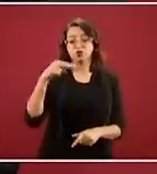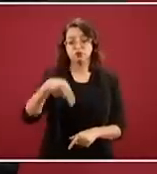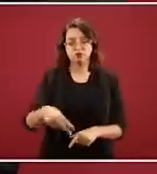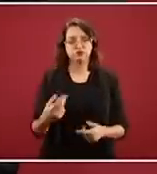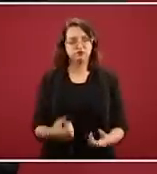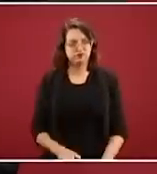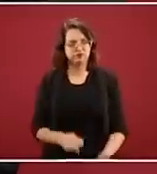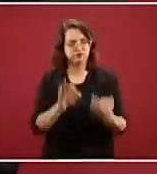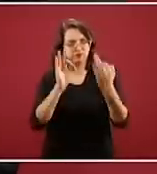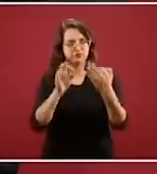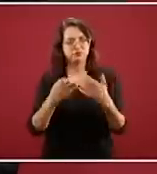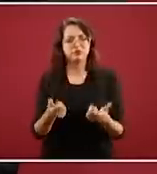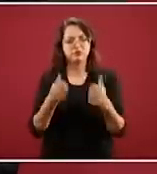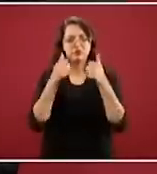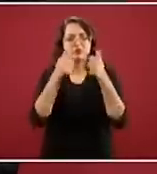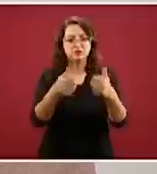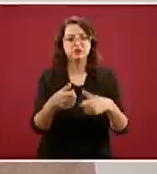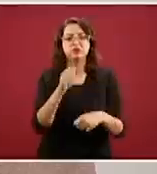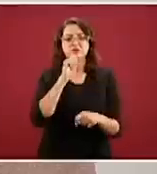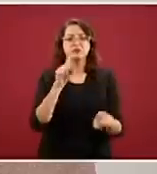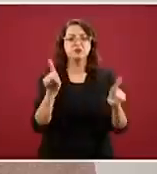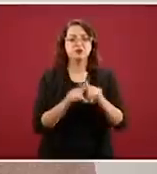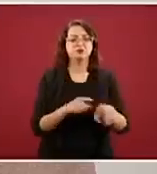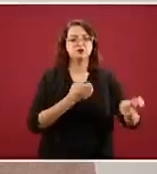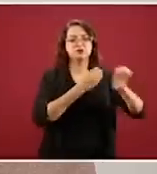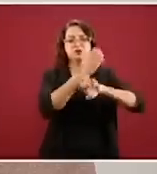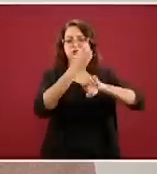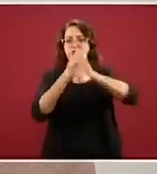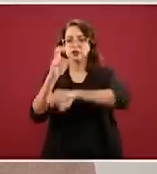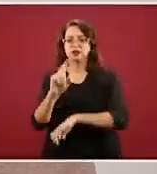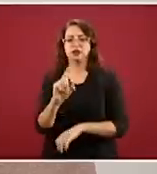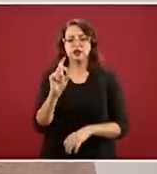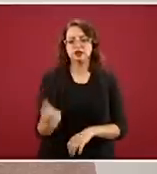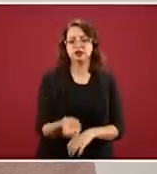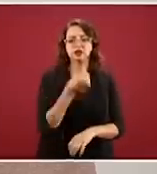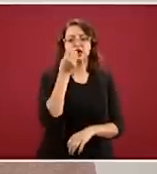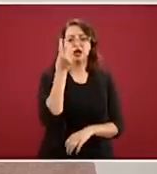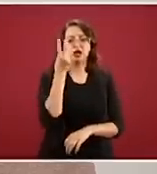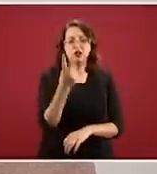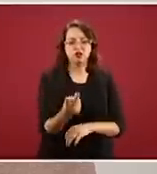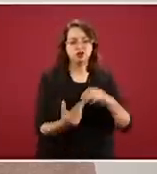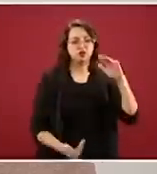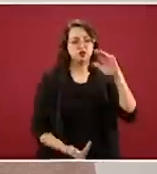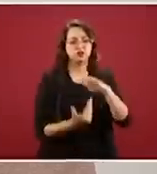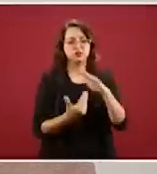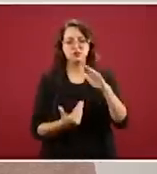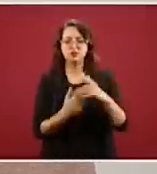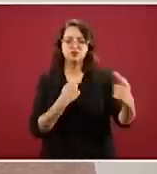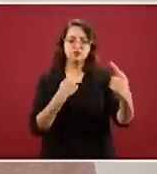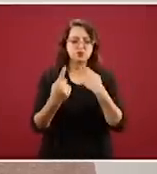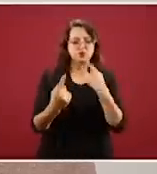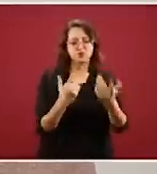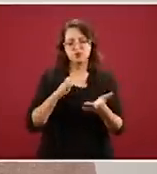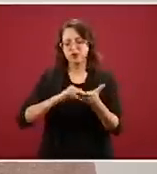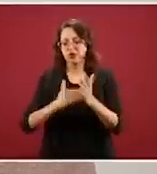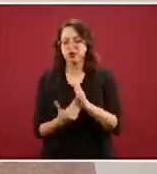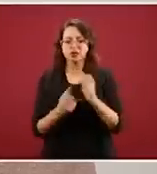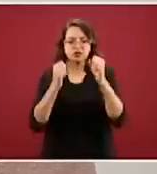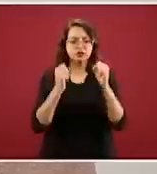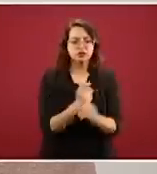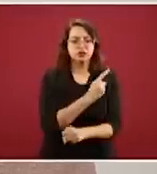creado 32 mesas estatales convertidas en los ejes operativos de la estrategia de